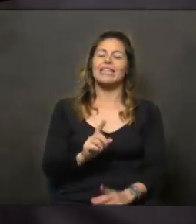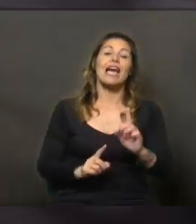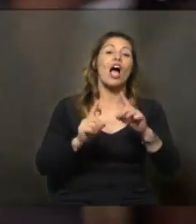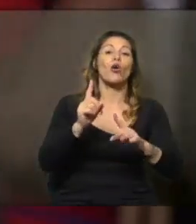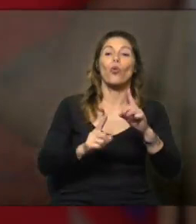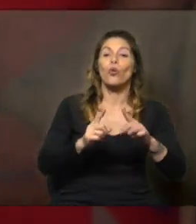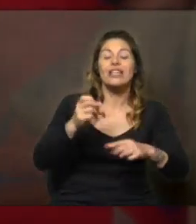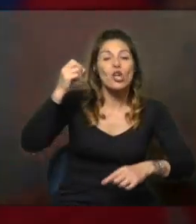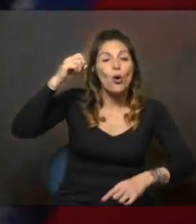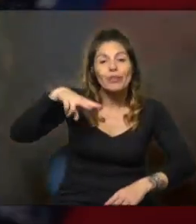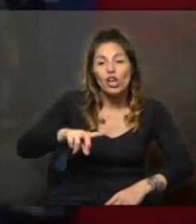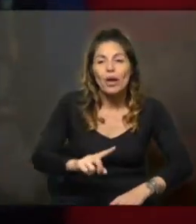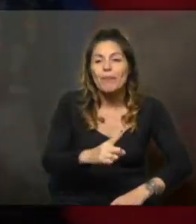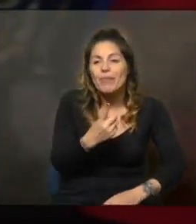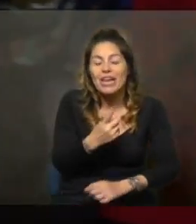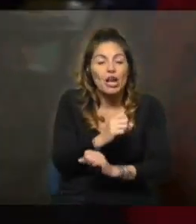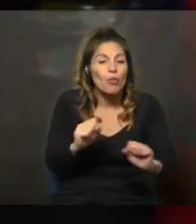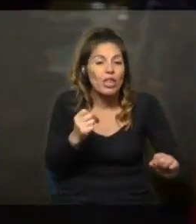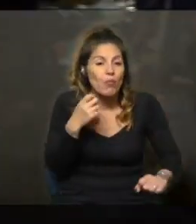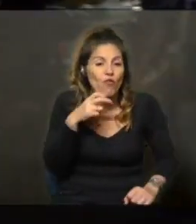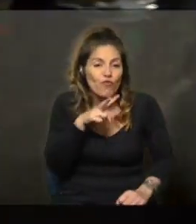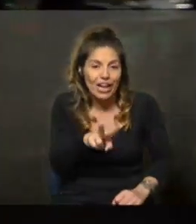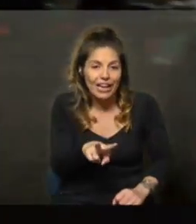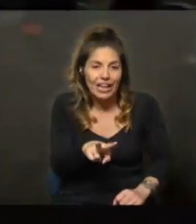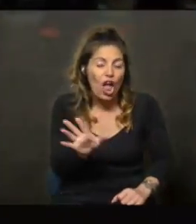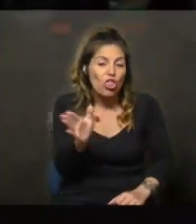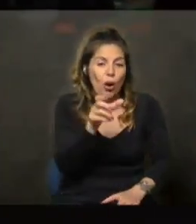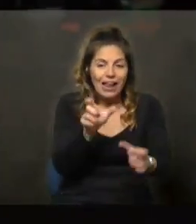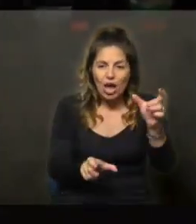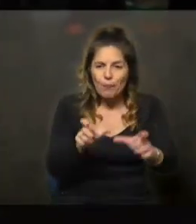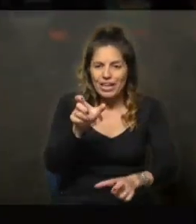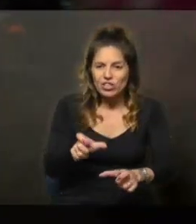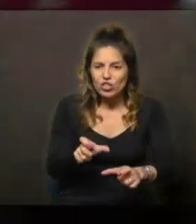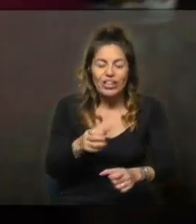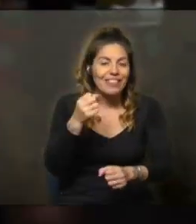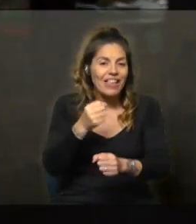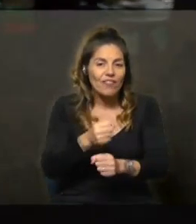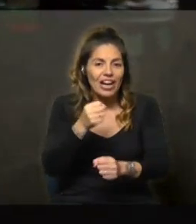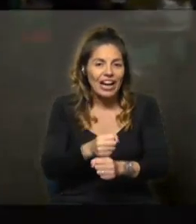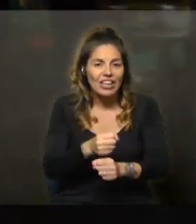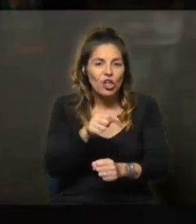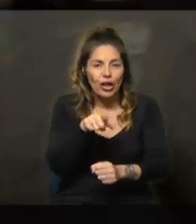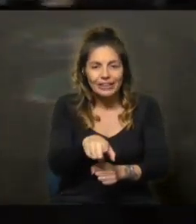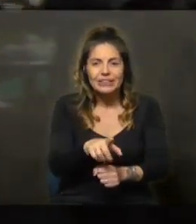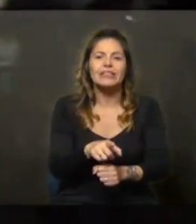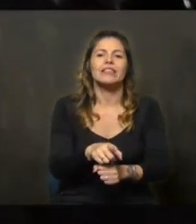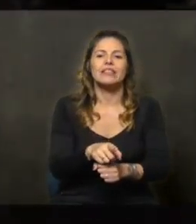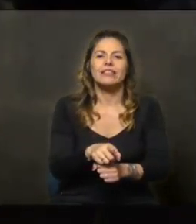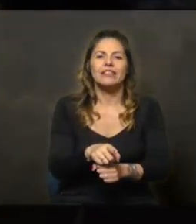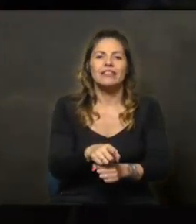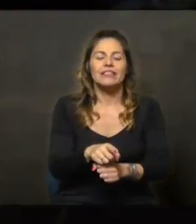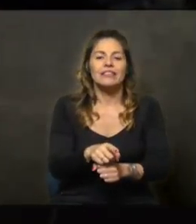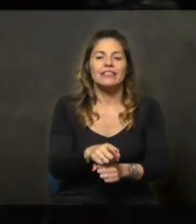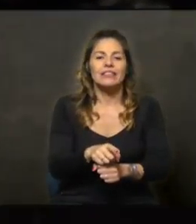de las opiniones las primeras que podemos ir recogiendo May tejano toda la gente que está trabajando así en el piso de Sin